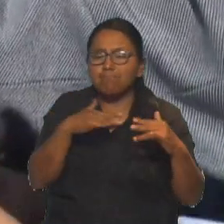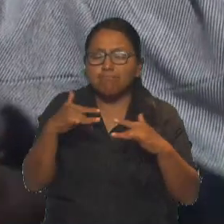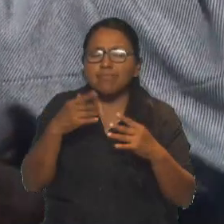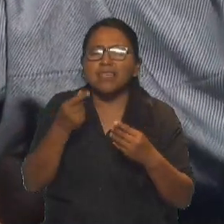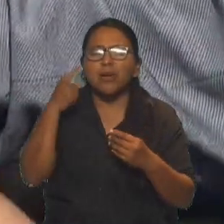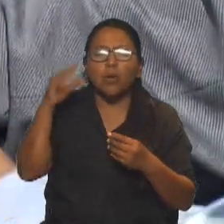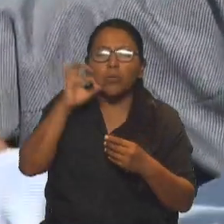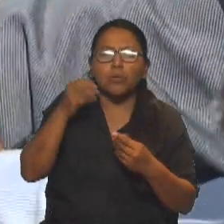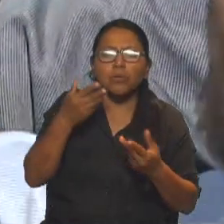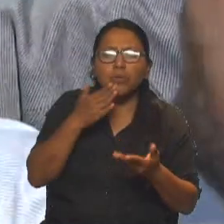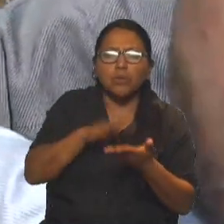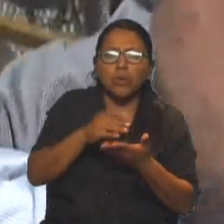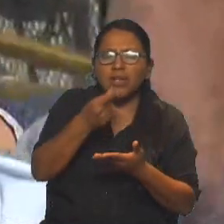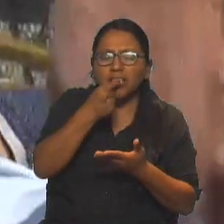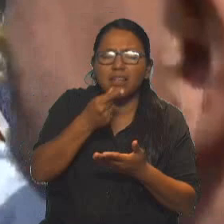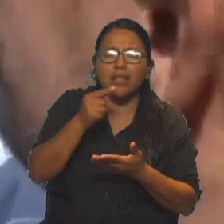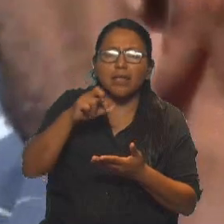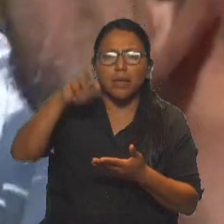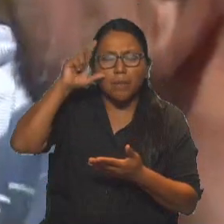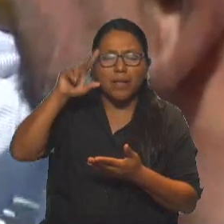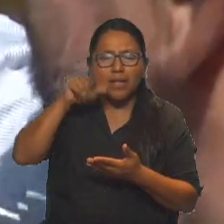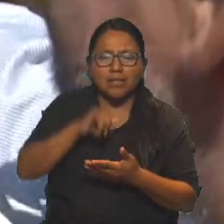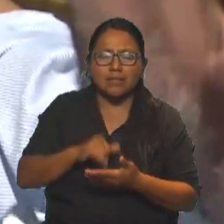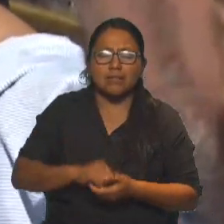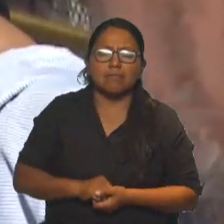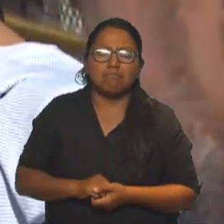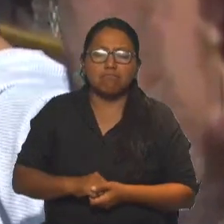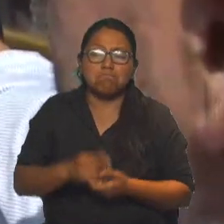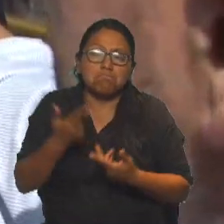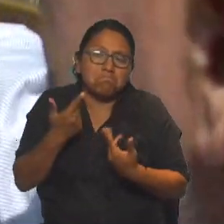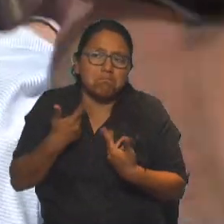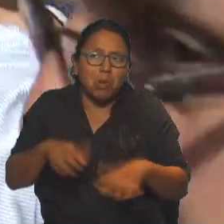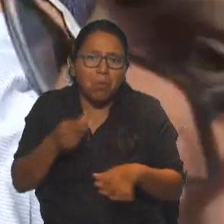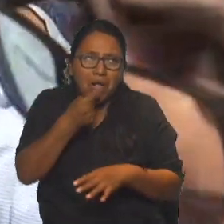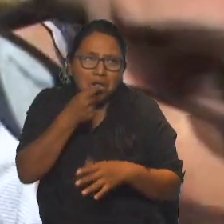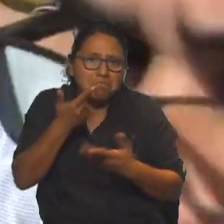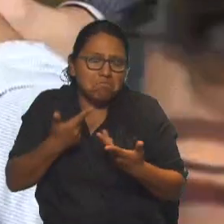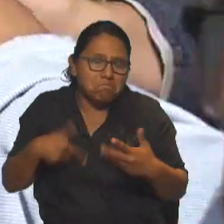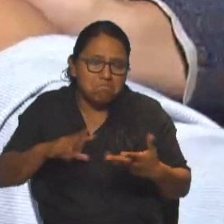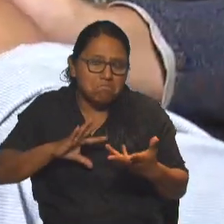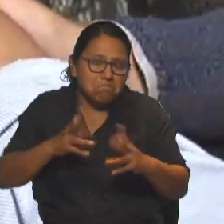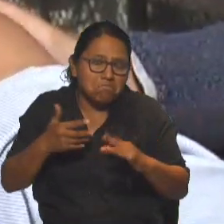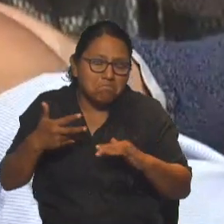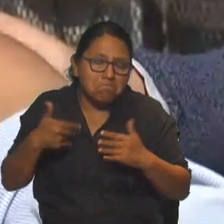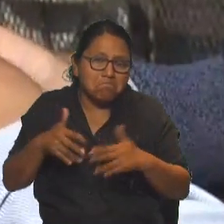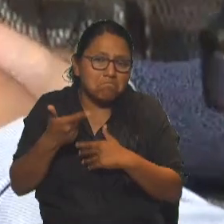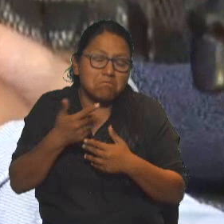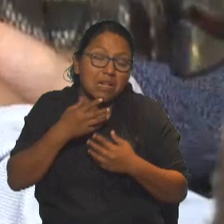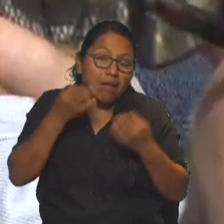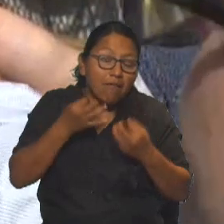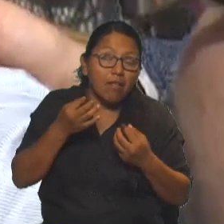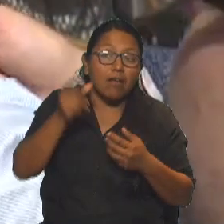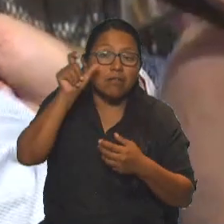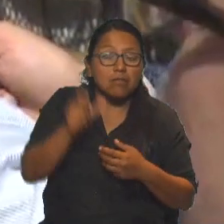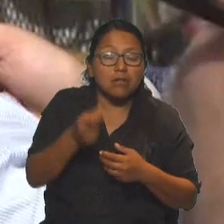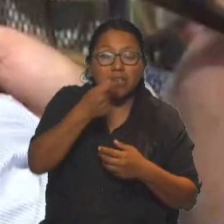¿Qué le pareció a usted el arbitraje de Falcón Pérez? Me pareció un arbitraje normal, ¿no? La verdad que es un árbitro, me